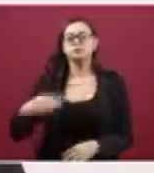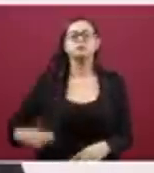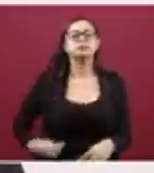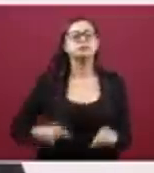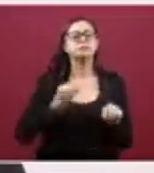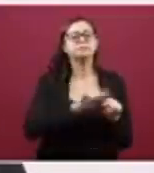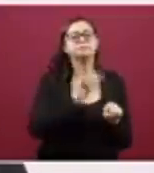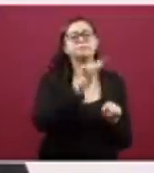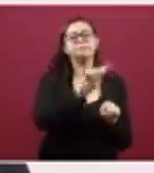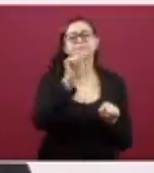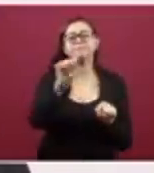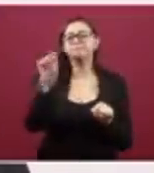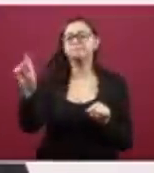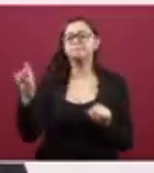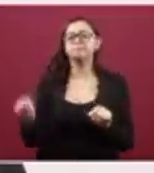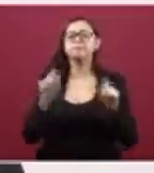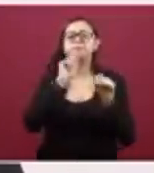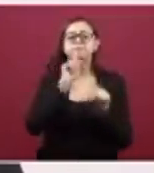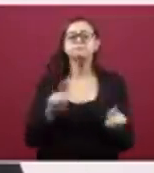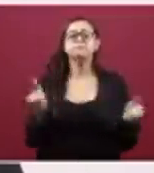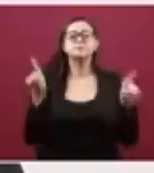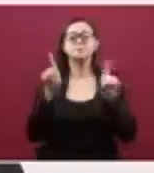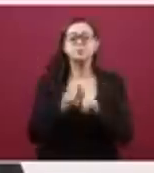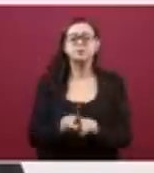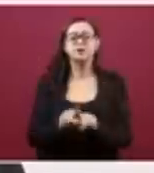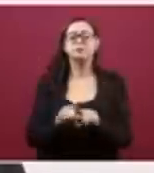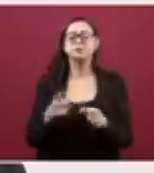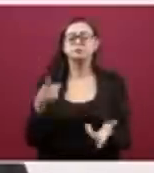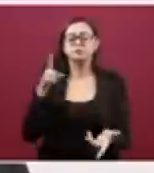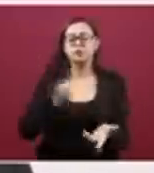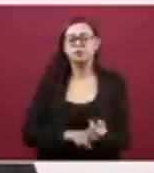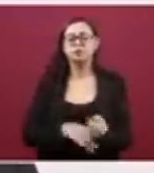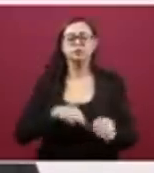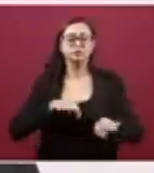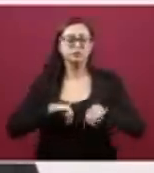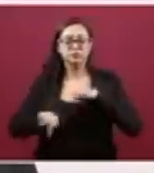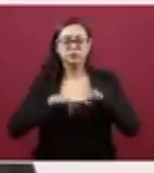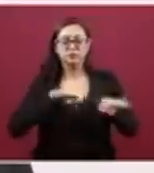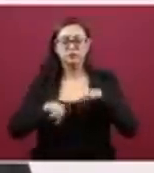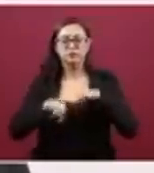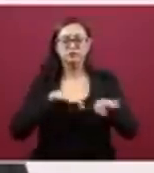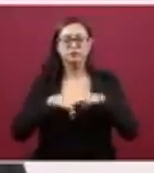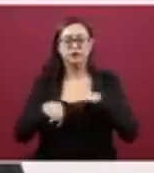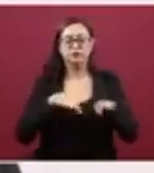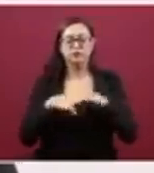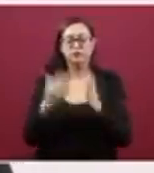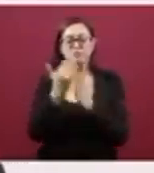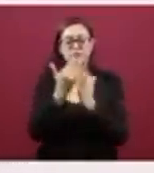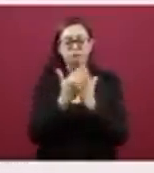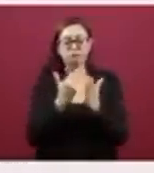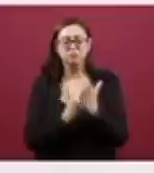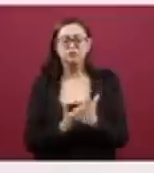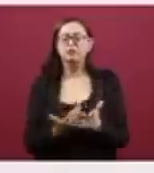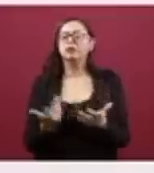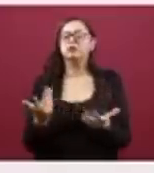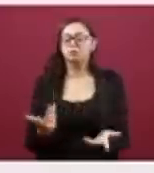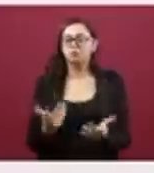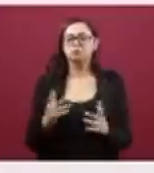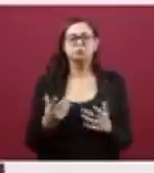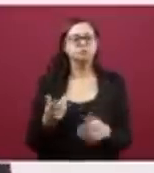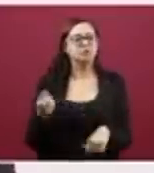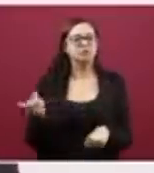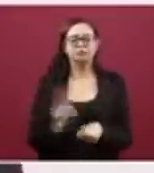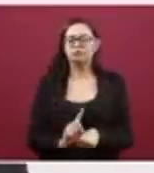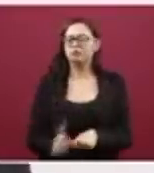Hemos establecido como forma de trabajo la celebración de reuniones diarias